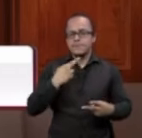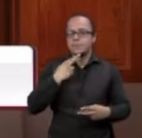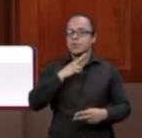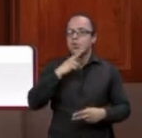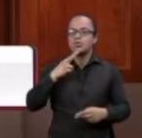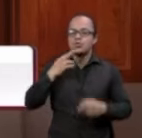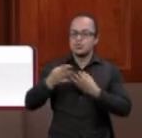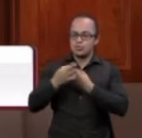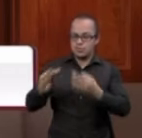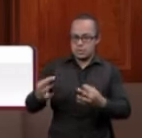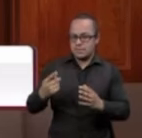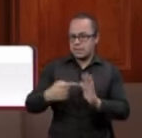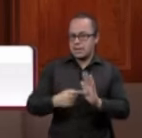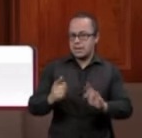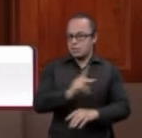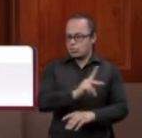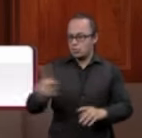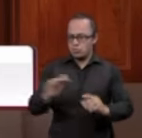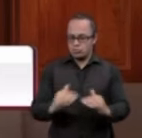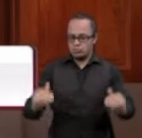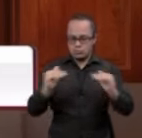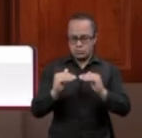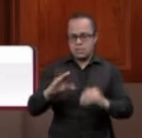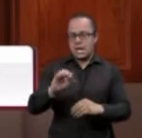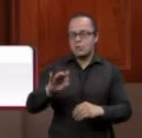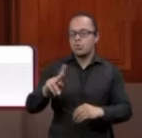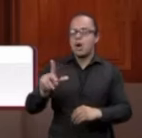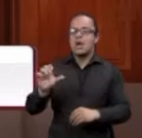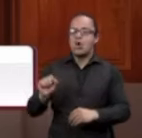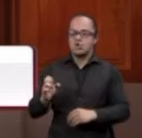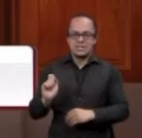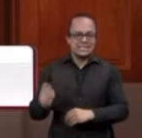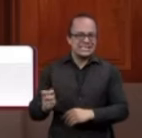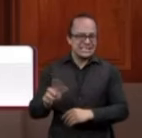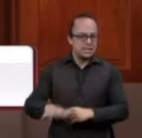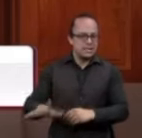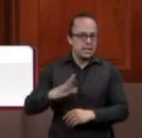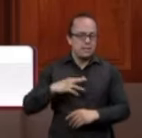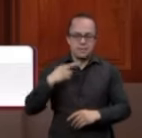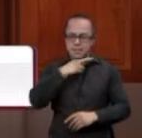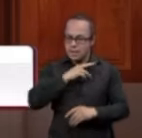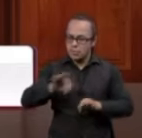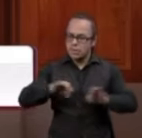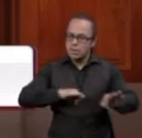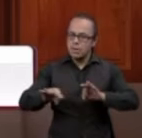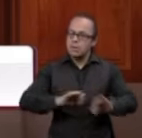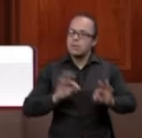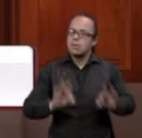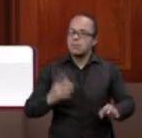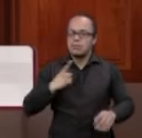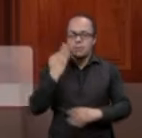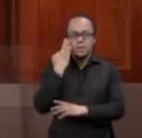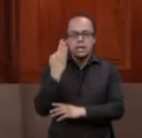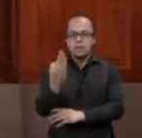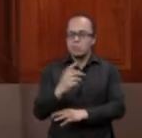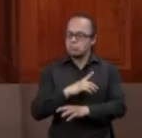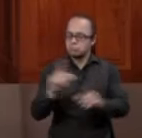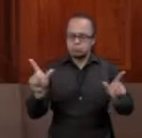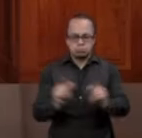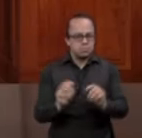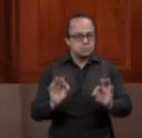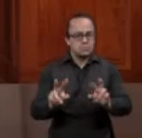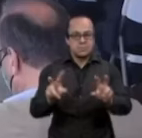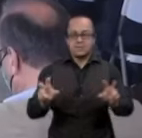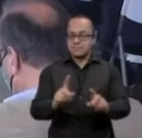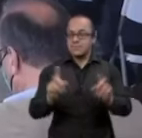han homologado a la categoría de actuarios, lo que permite optimizar funciones y reducir tiempos de emplazamiento. La